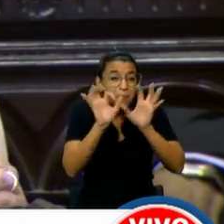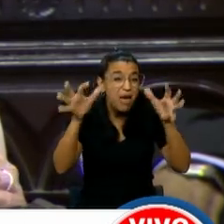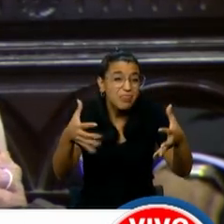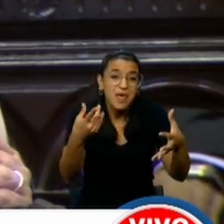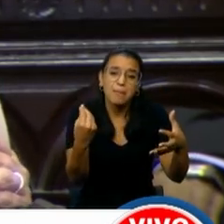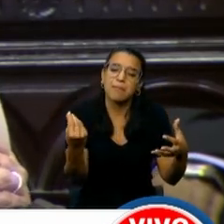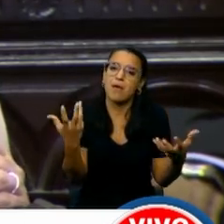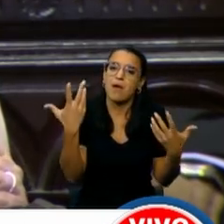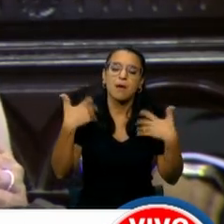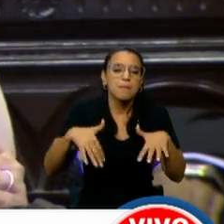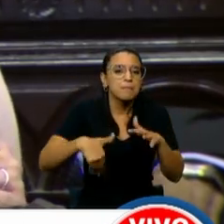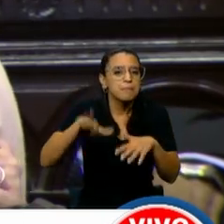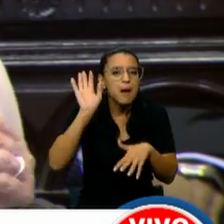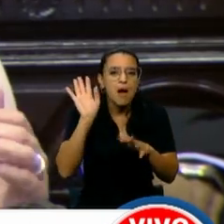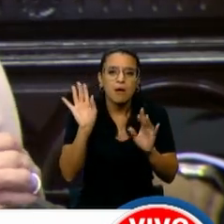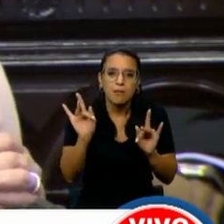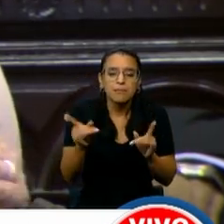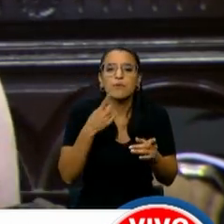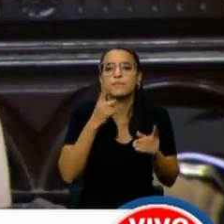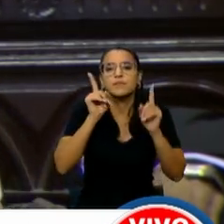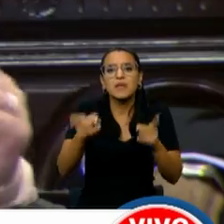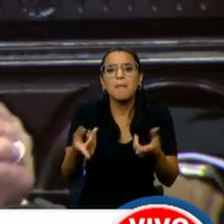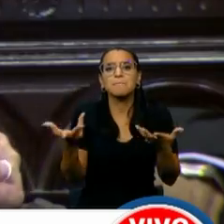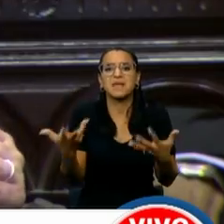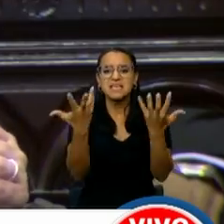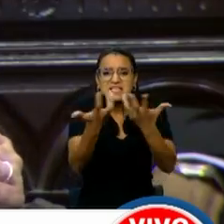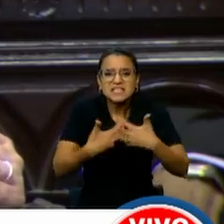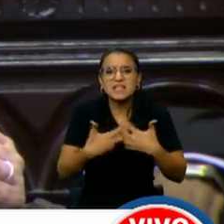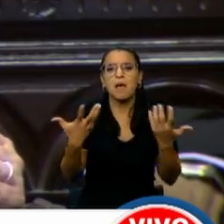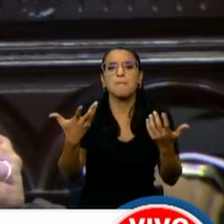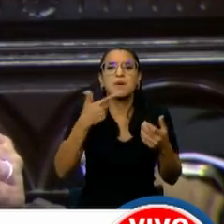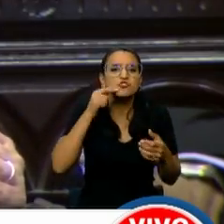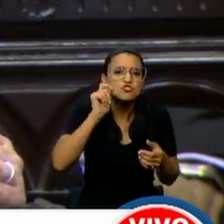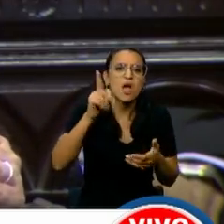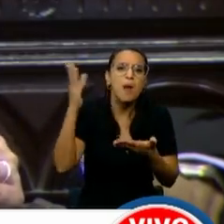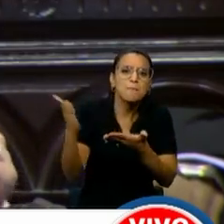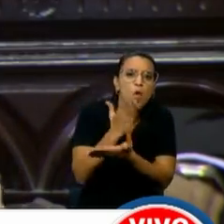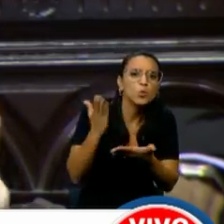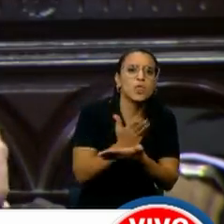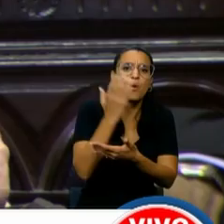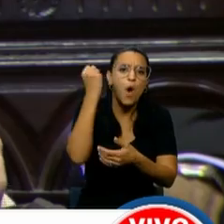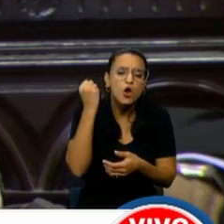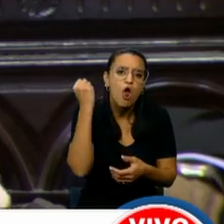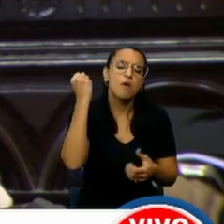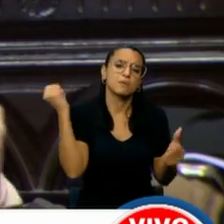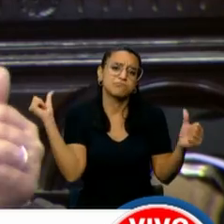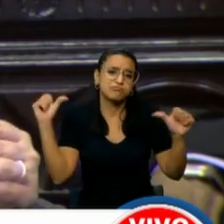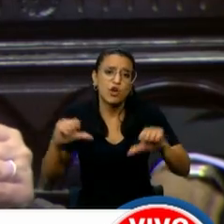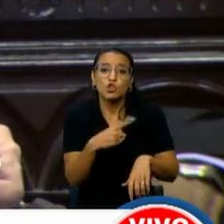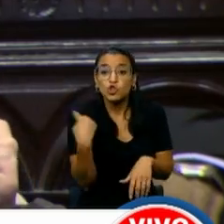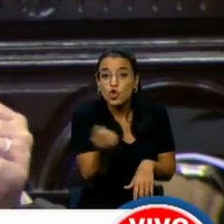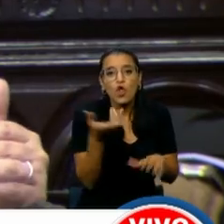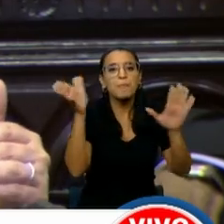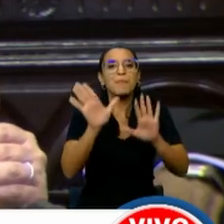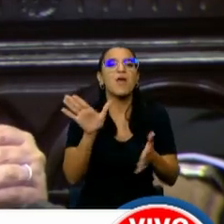hizo que fuera disruptivo no solamente las instituciones sino también los sistemas sociales productivos y económicos a lo cual todos nos tenemos que preparar